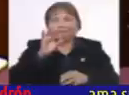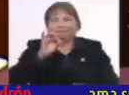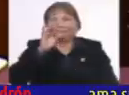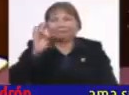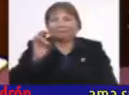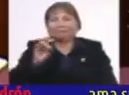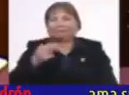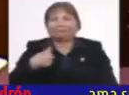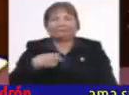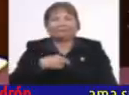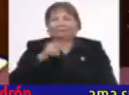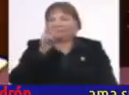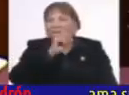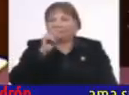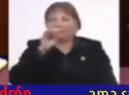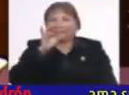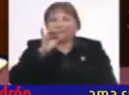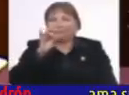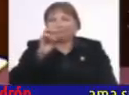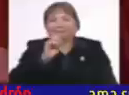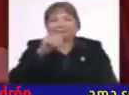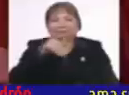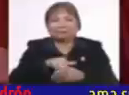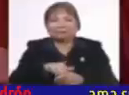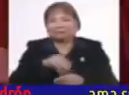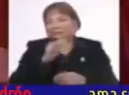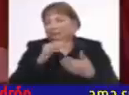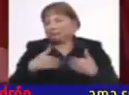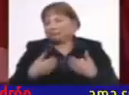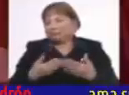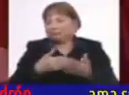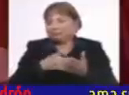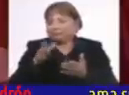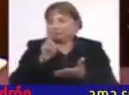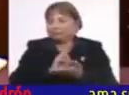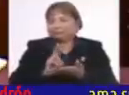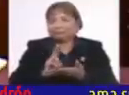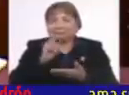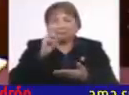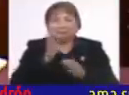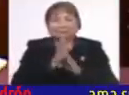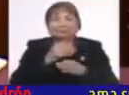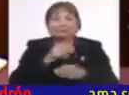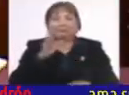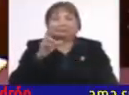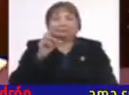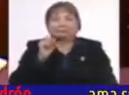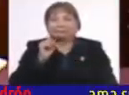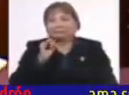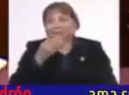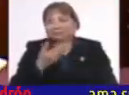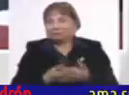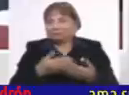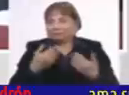si nosotros no tenemos a 87 votos no podemos bajar y hay una fracción y dios